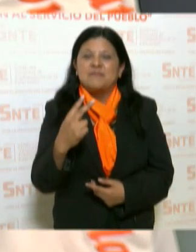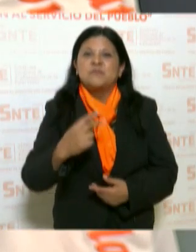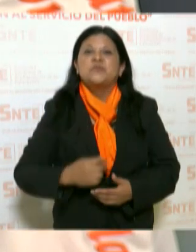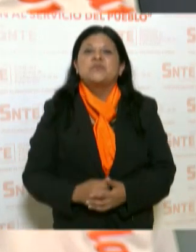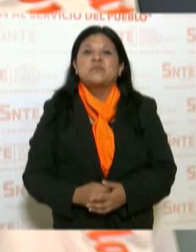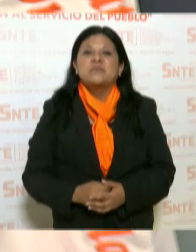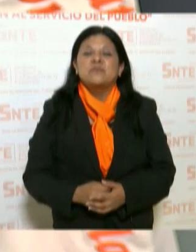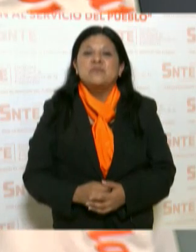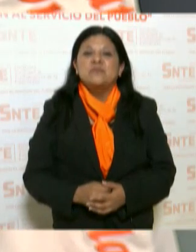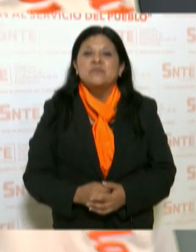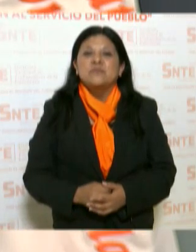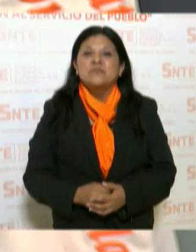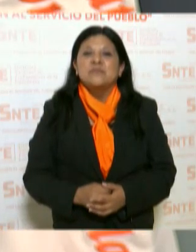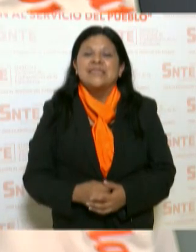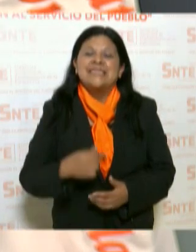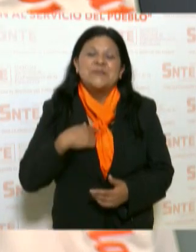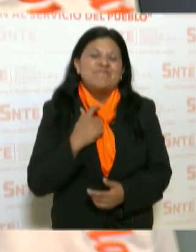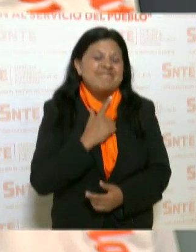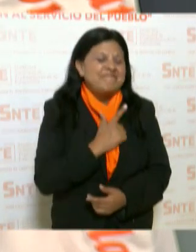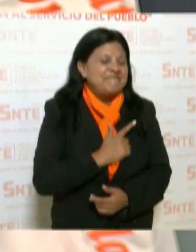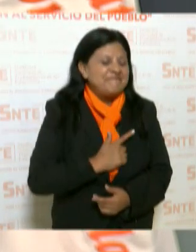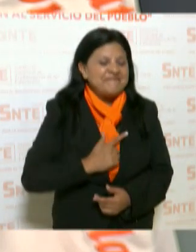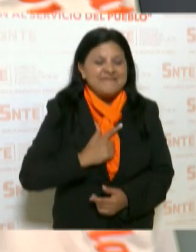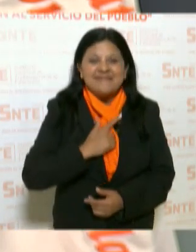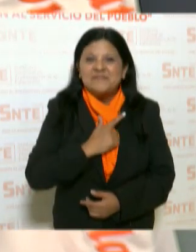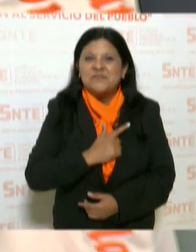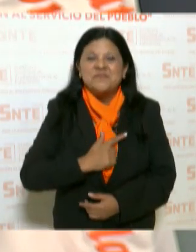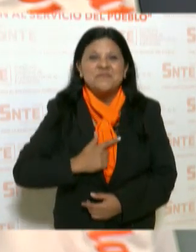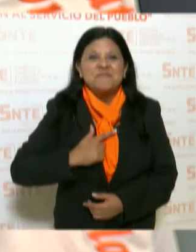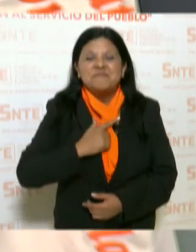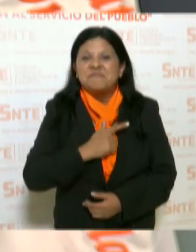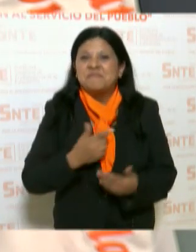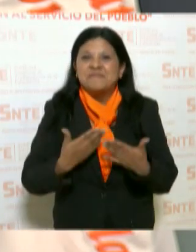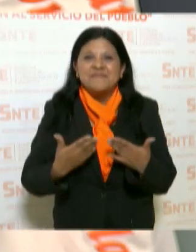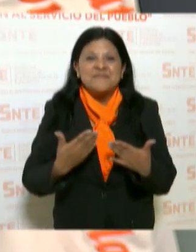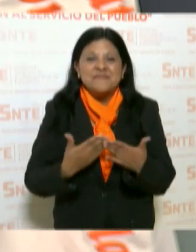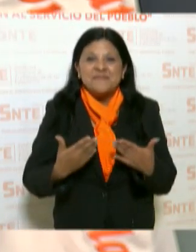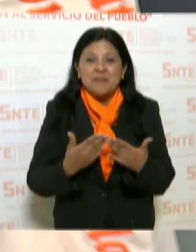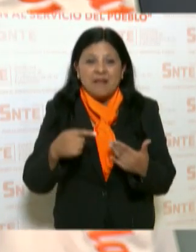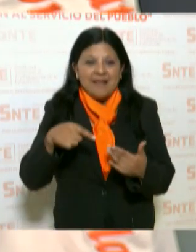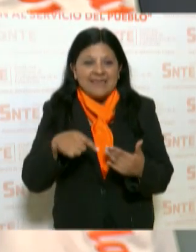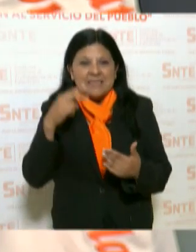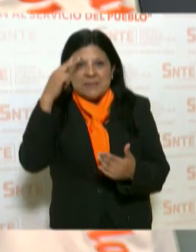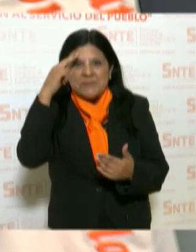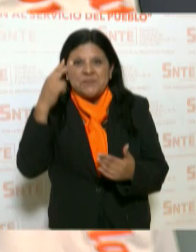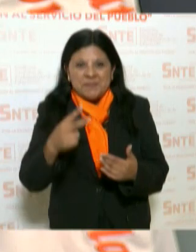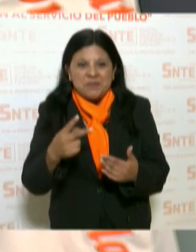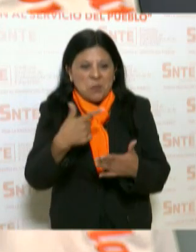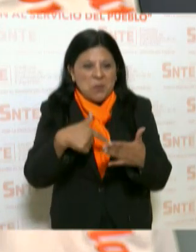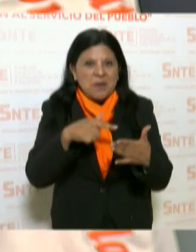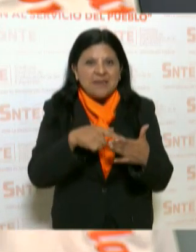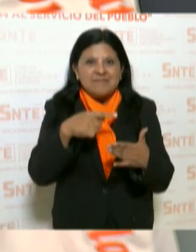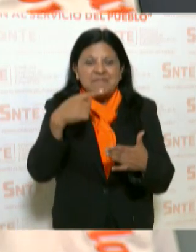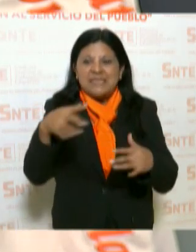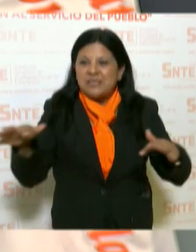Nos da mucho gusto que México sea la sede